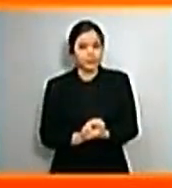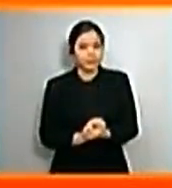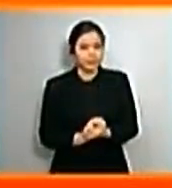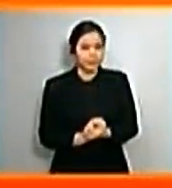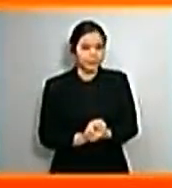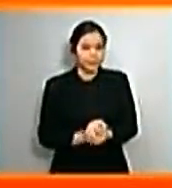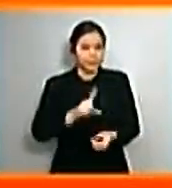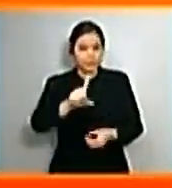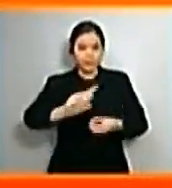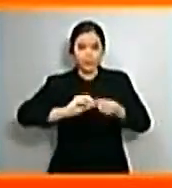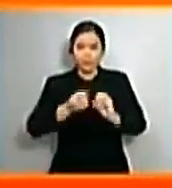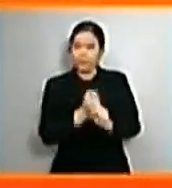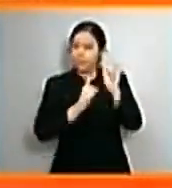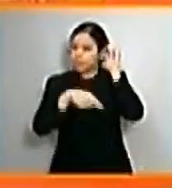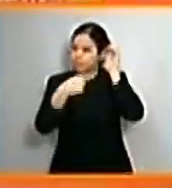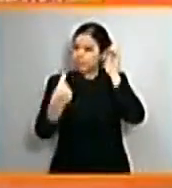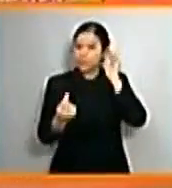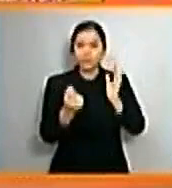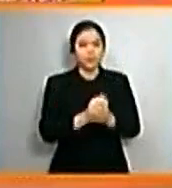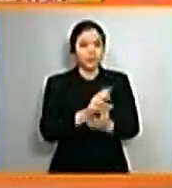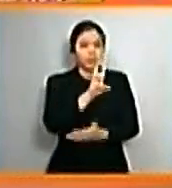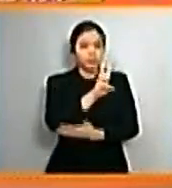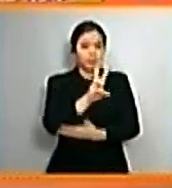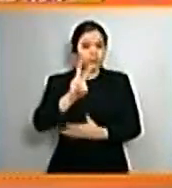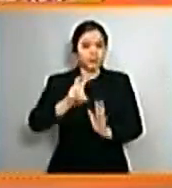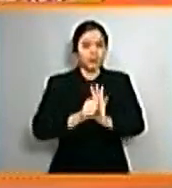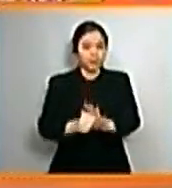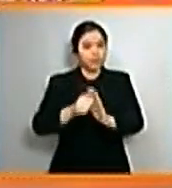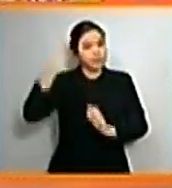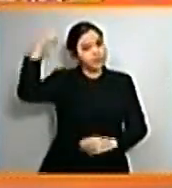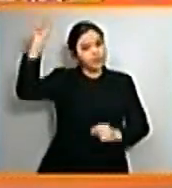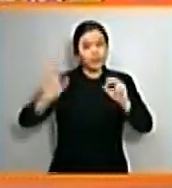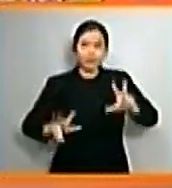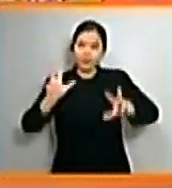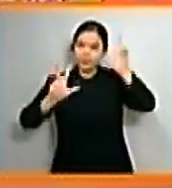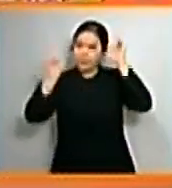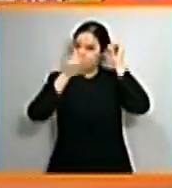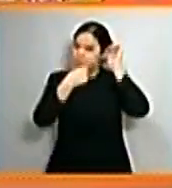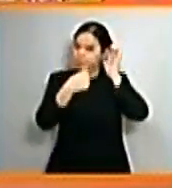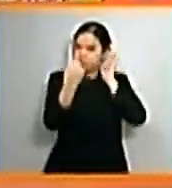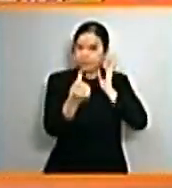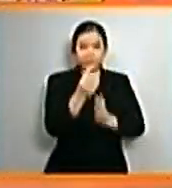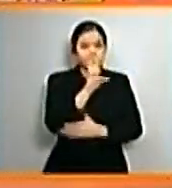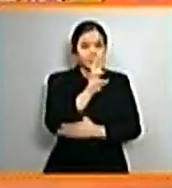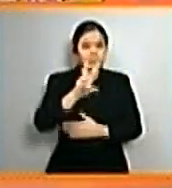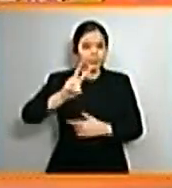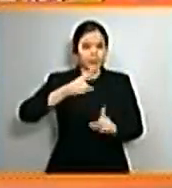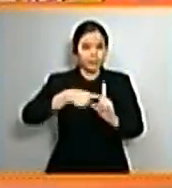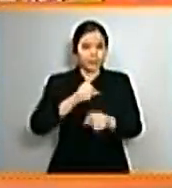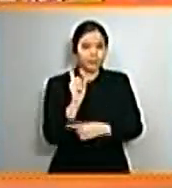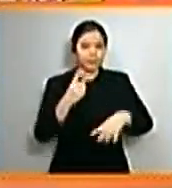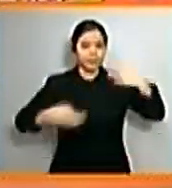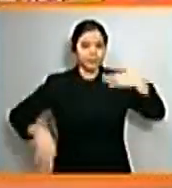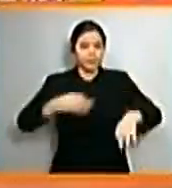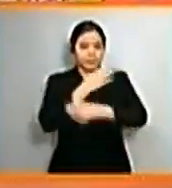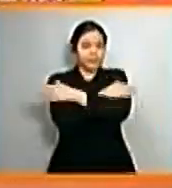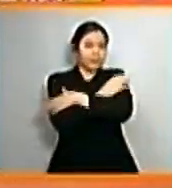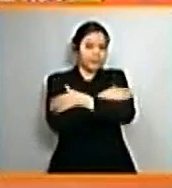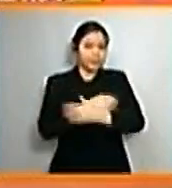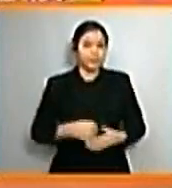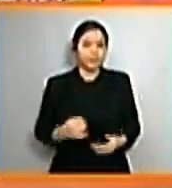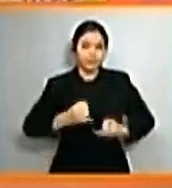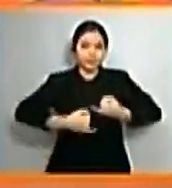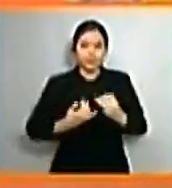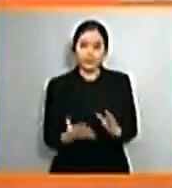Este es el 1. Número ganador para la diaria 62 con su símbolo de sueños lagarto. Y para más uno, 62 más uno. Muchas felicidades.